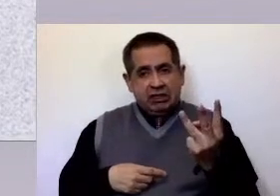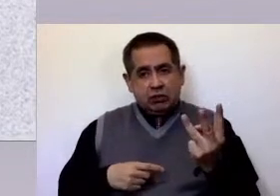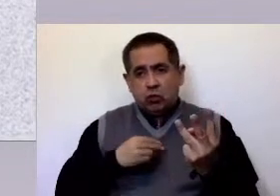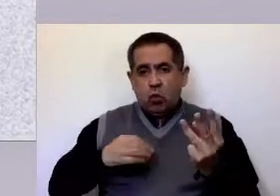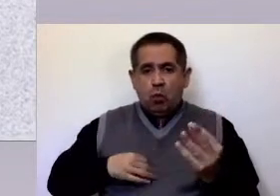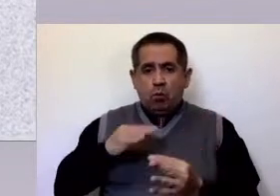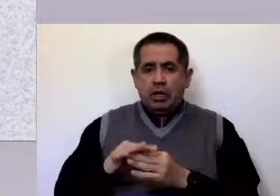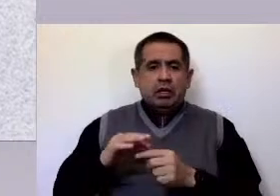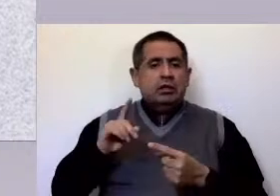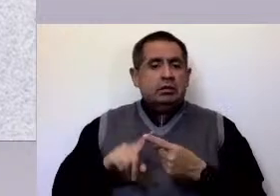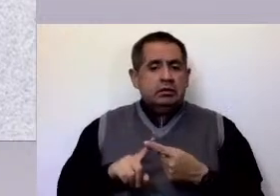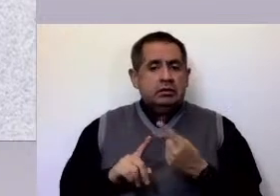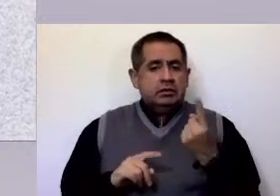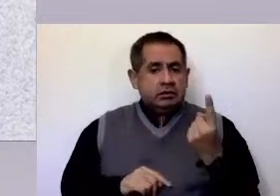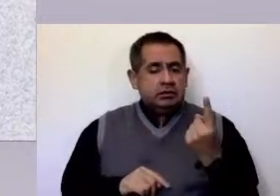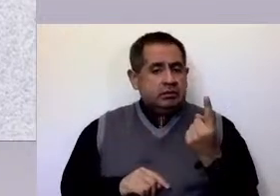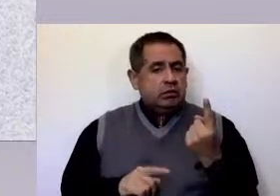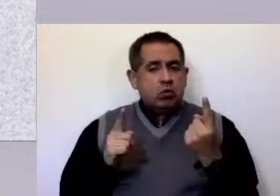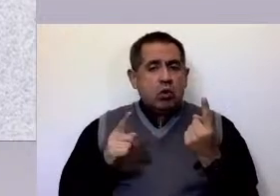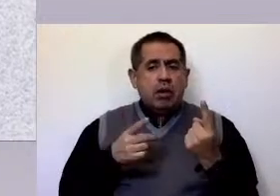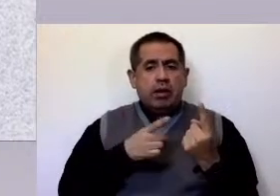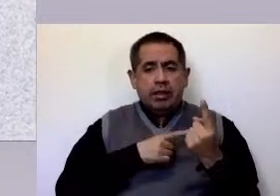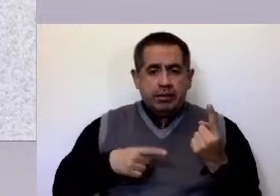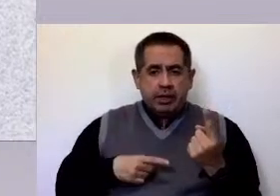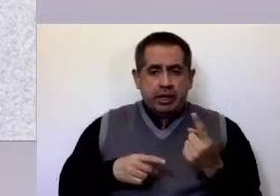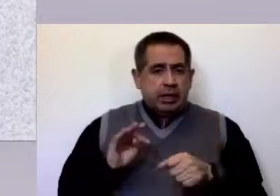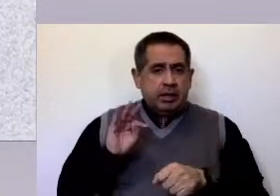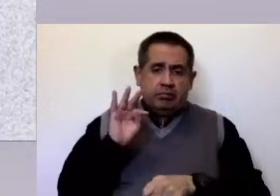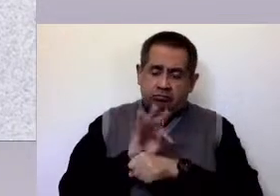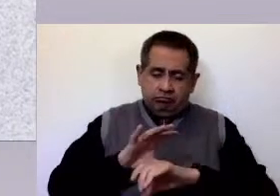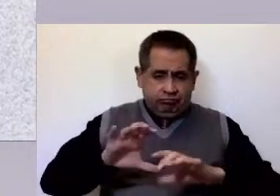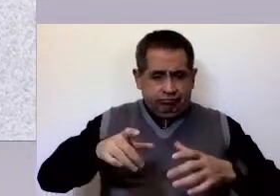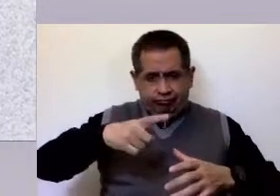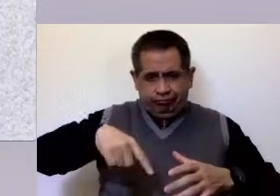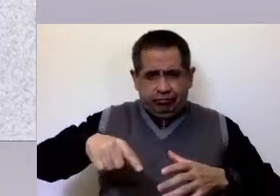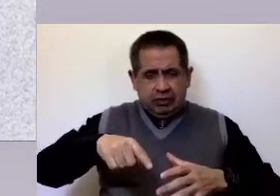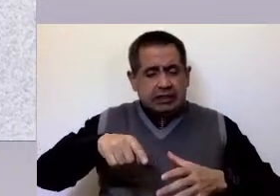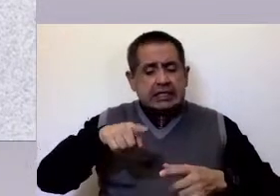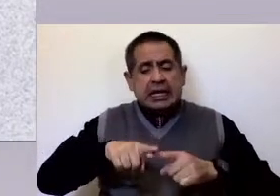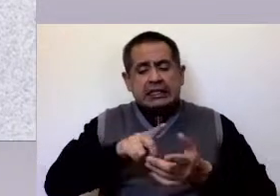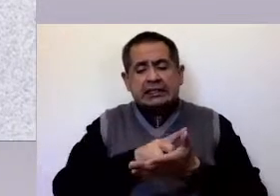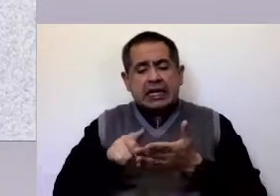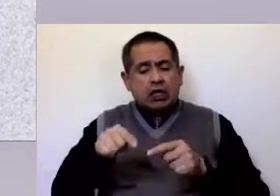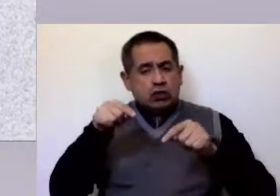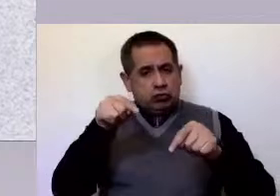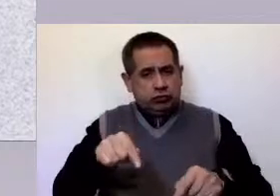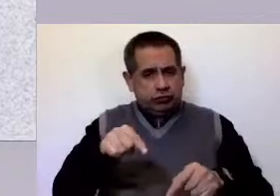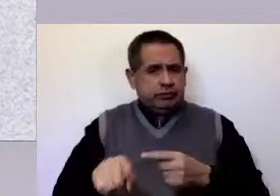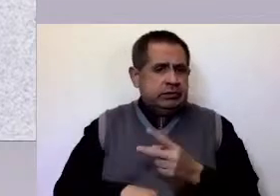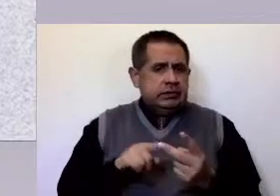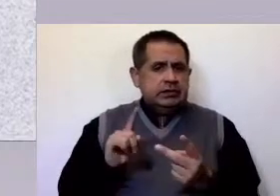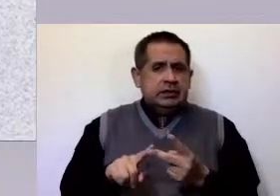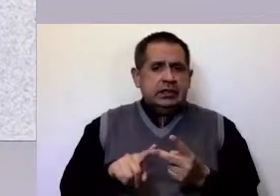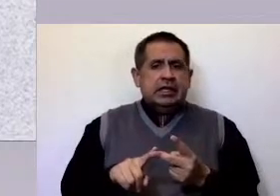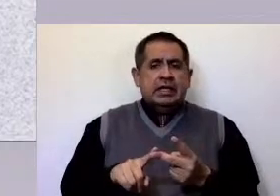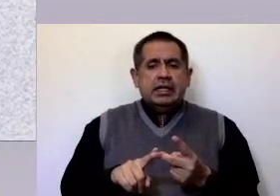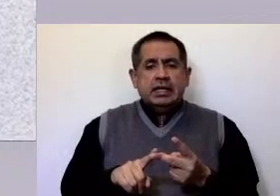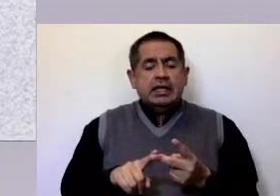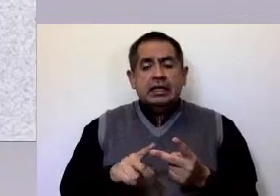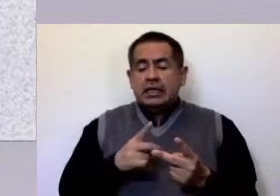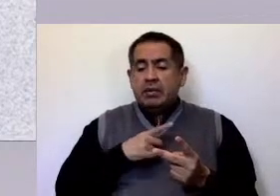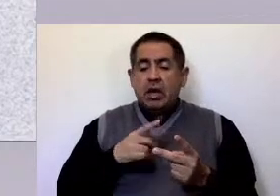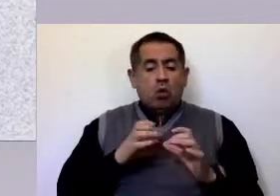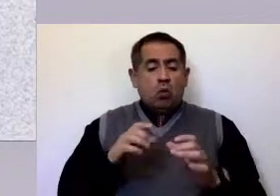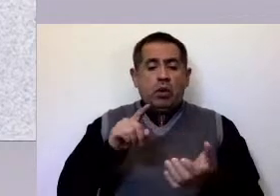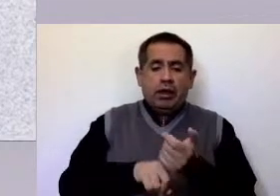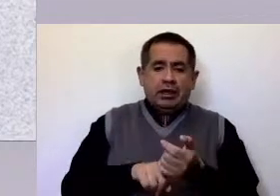el después deber de proteger el núcleo esencial del derecho el de proteger este núcleo esencial de